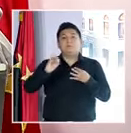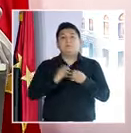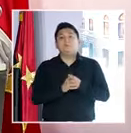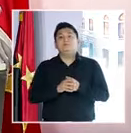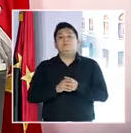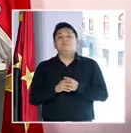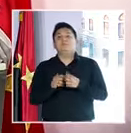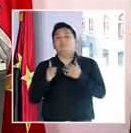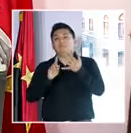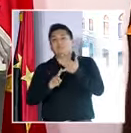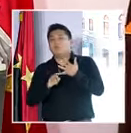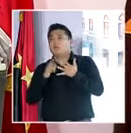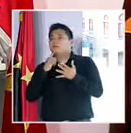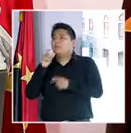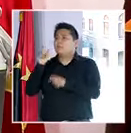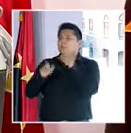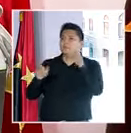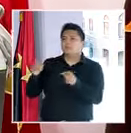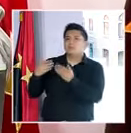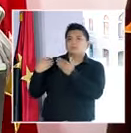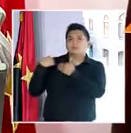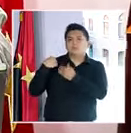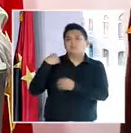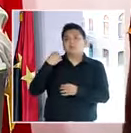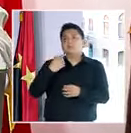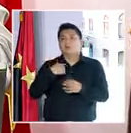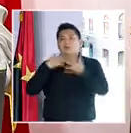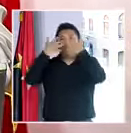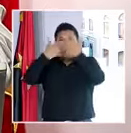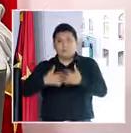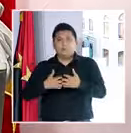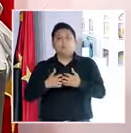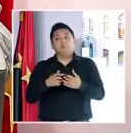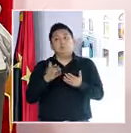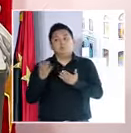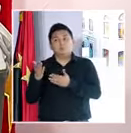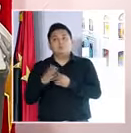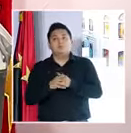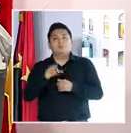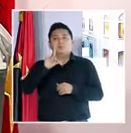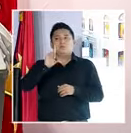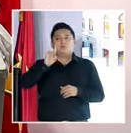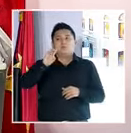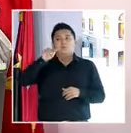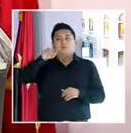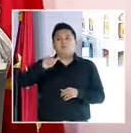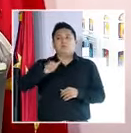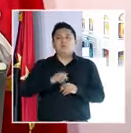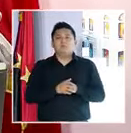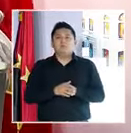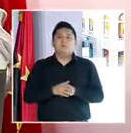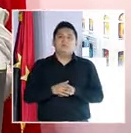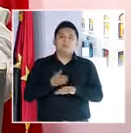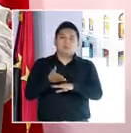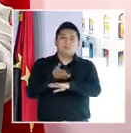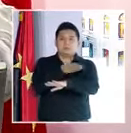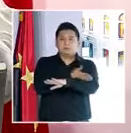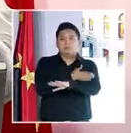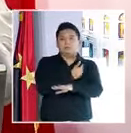del sector productivo de la región, hoy el doctor Carlos Luna en el Comité Intergremial, en su momento